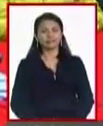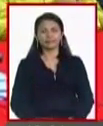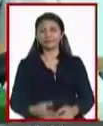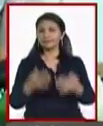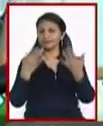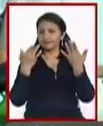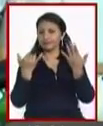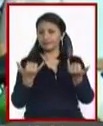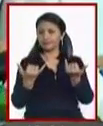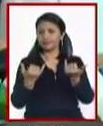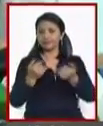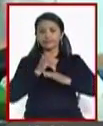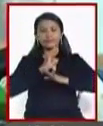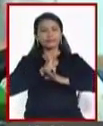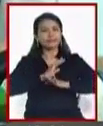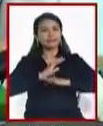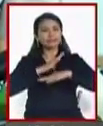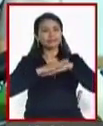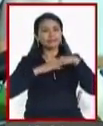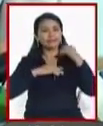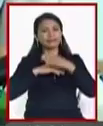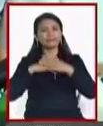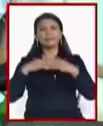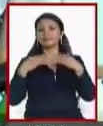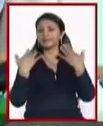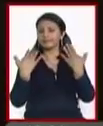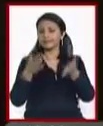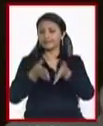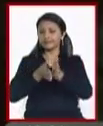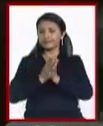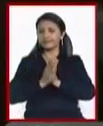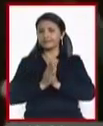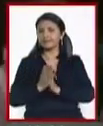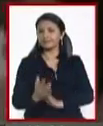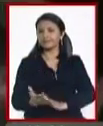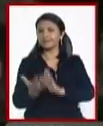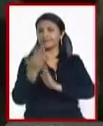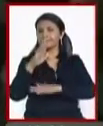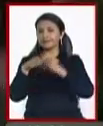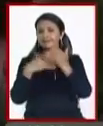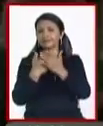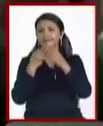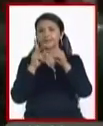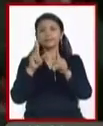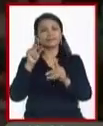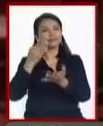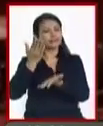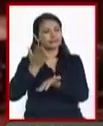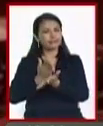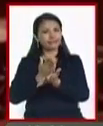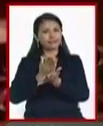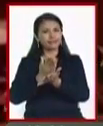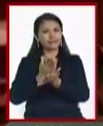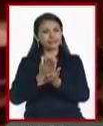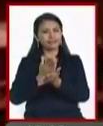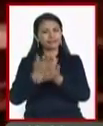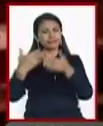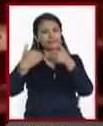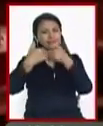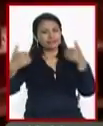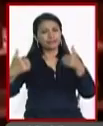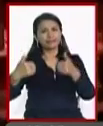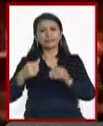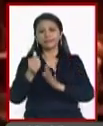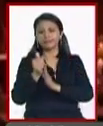Donde hoy estamos conformes, pero le pido también delante de mi compañero que no se pare ahí y que se aparte a